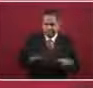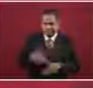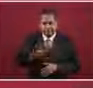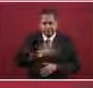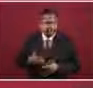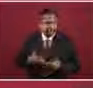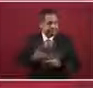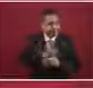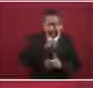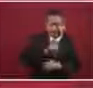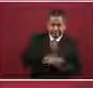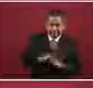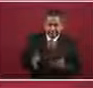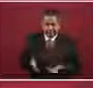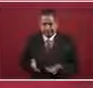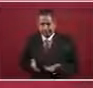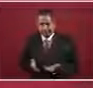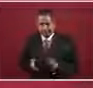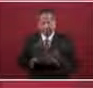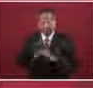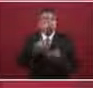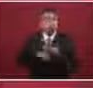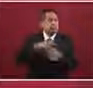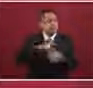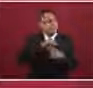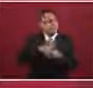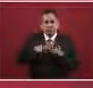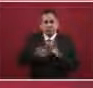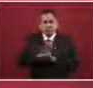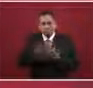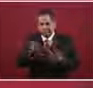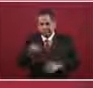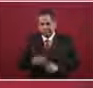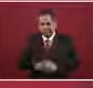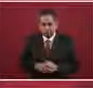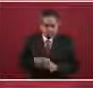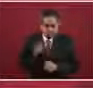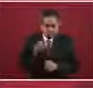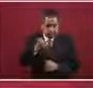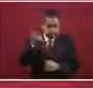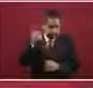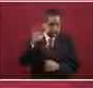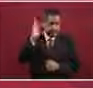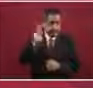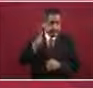meterse en las elecciones, porque era lo que sucedía.